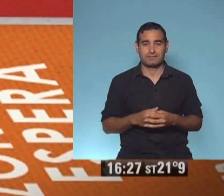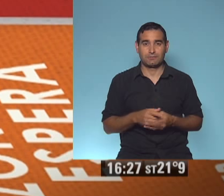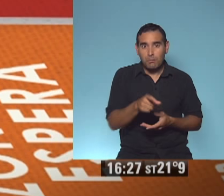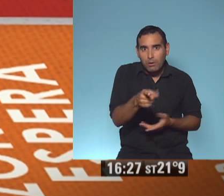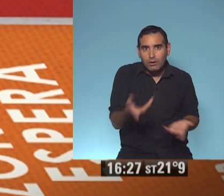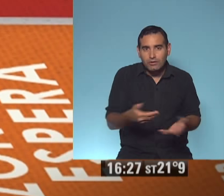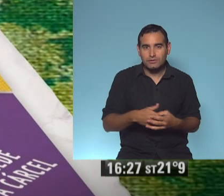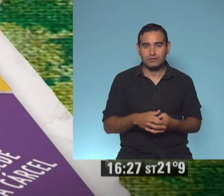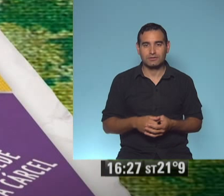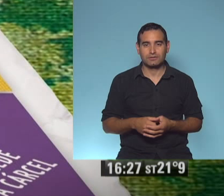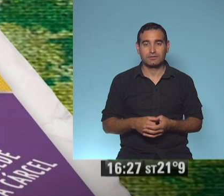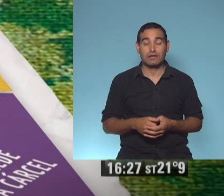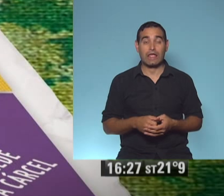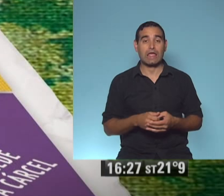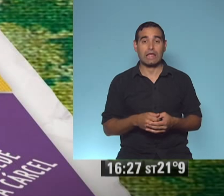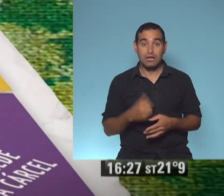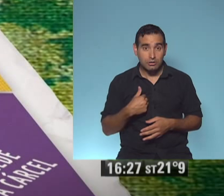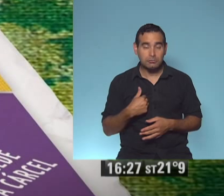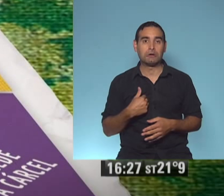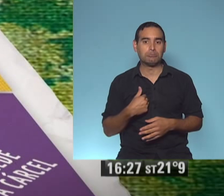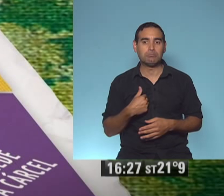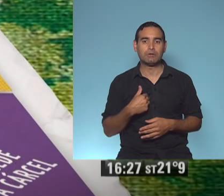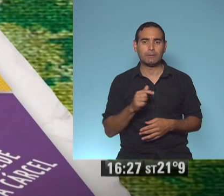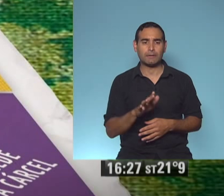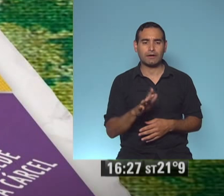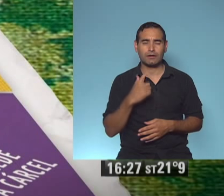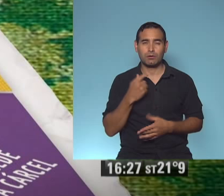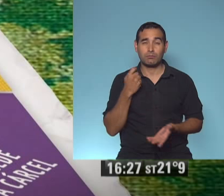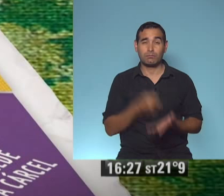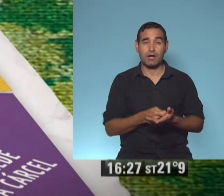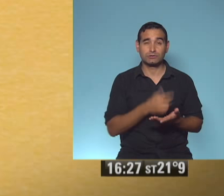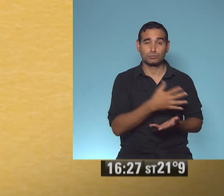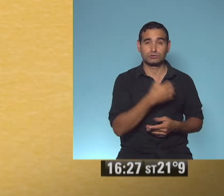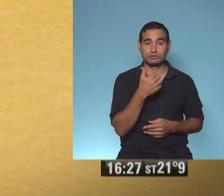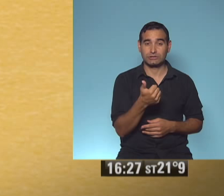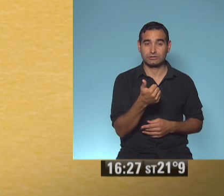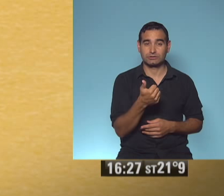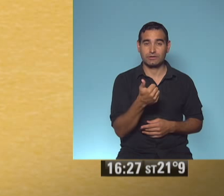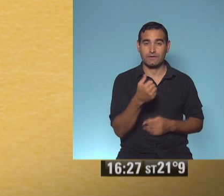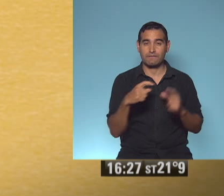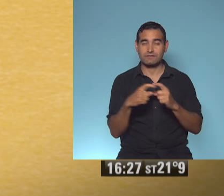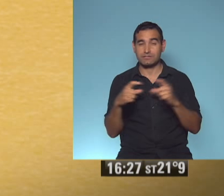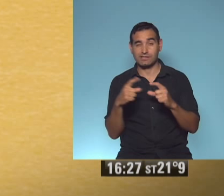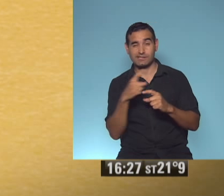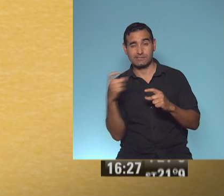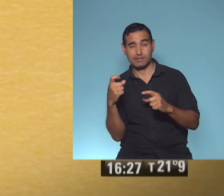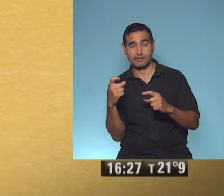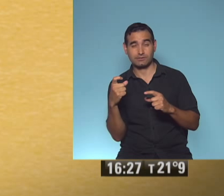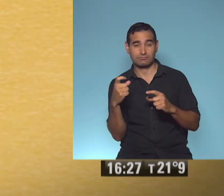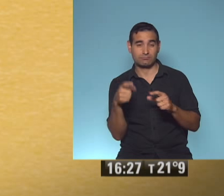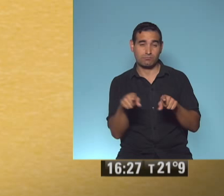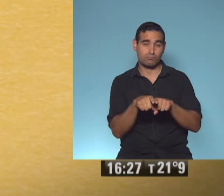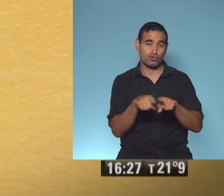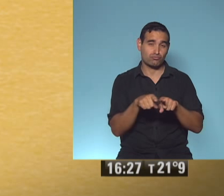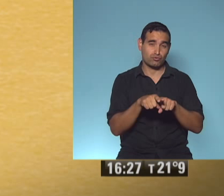Vos. Ah, bueno, a ver, paga 56. El billete de 100 es lo mismo